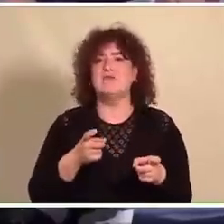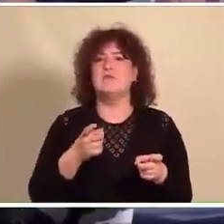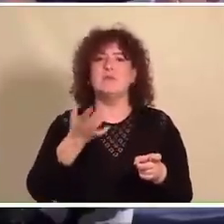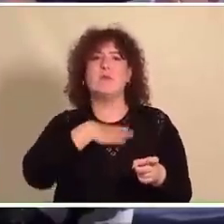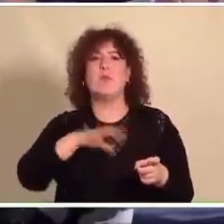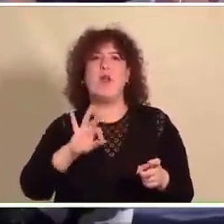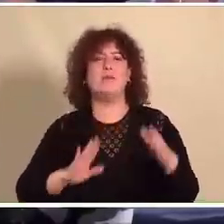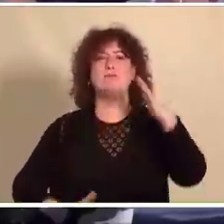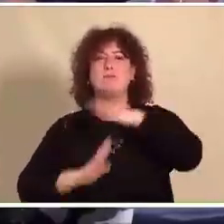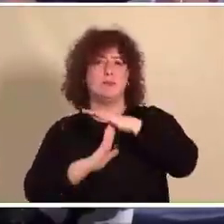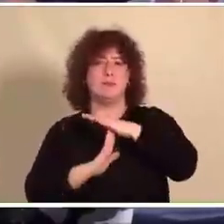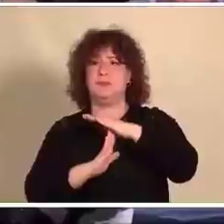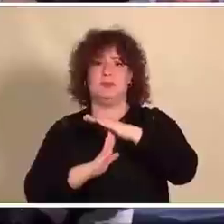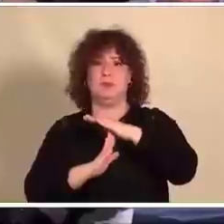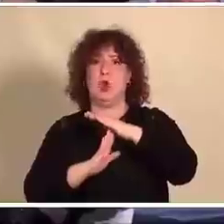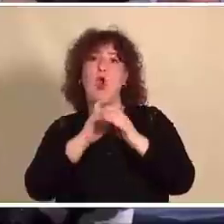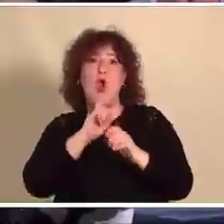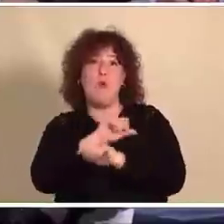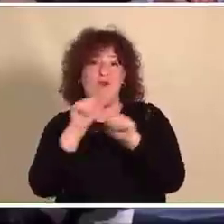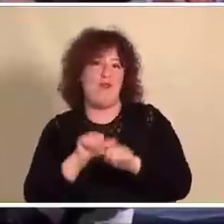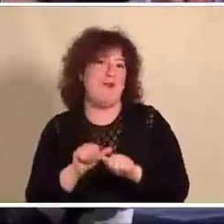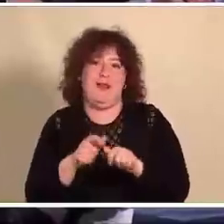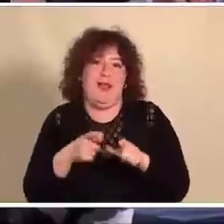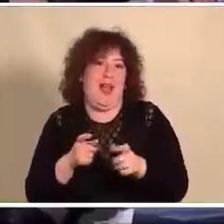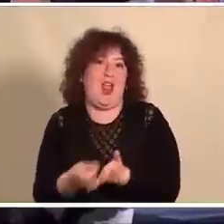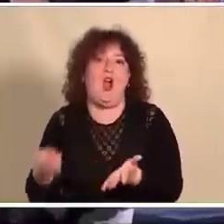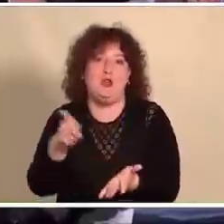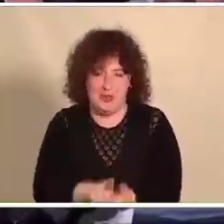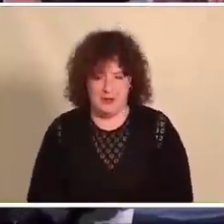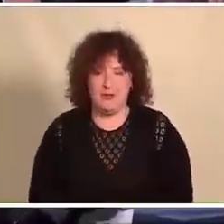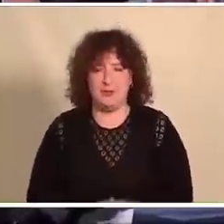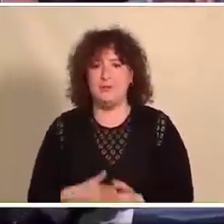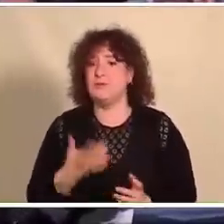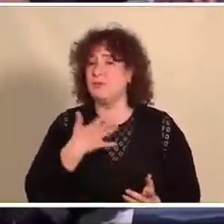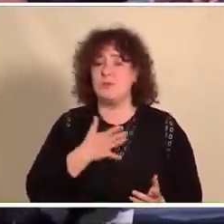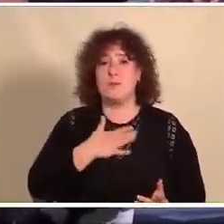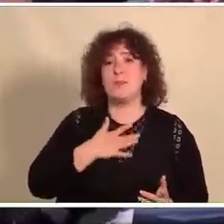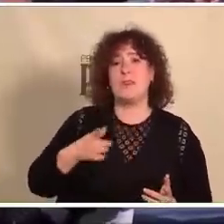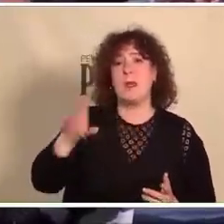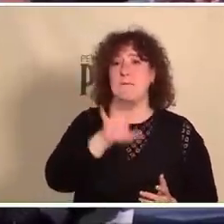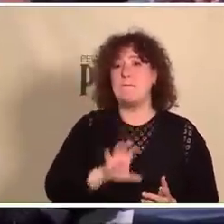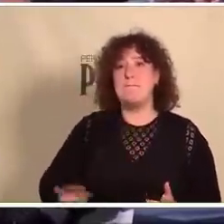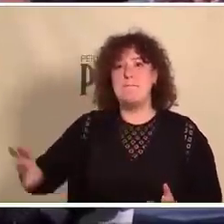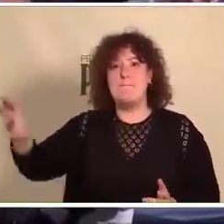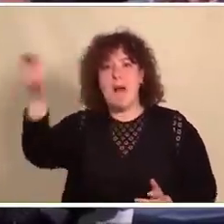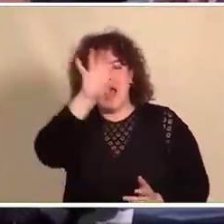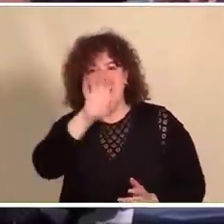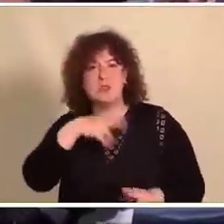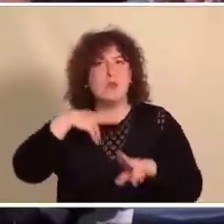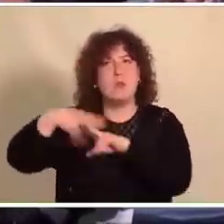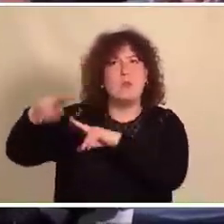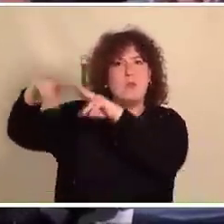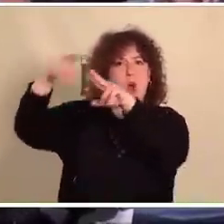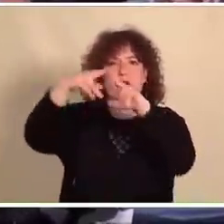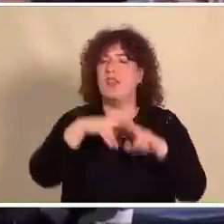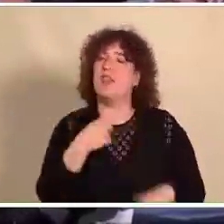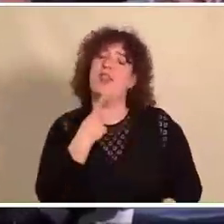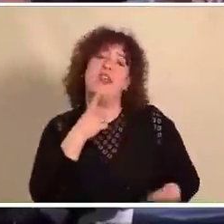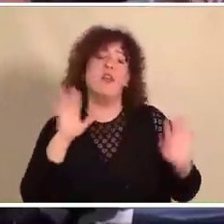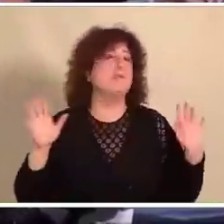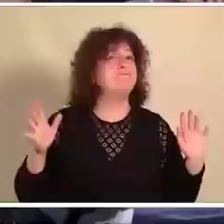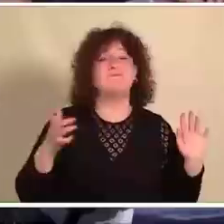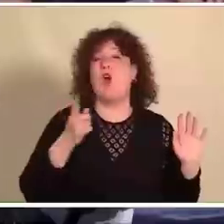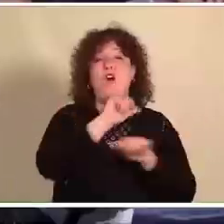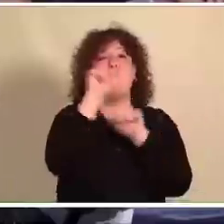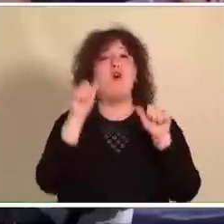comunicación una parte muy importante del espectro político de todos nuestros países nos han dicho que solo se puede actuar